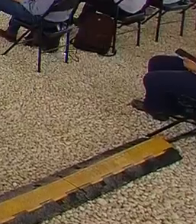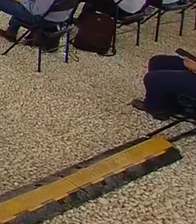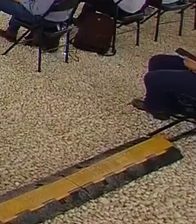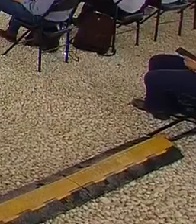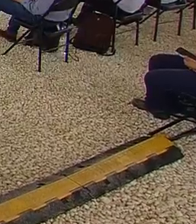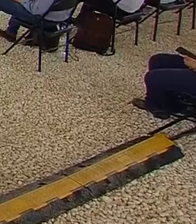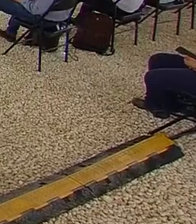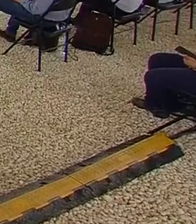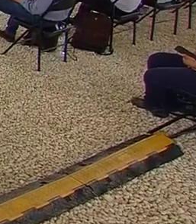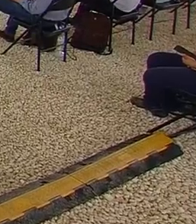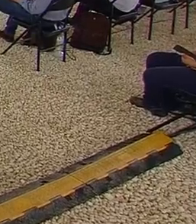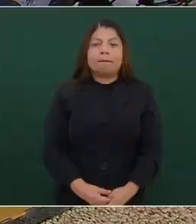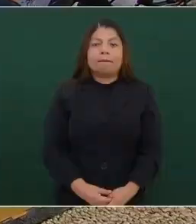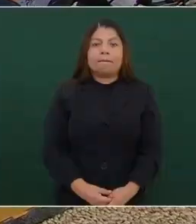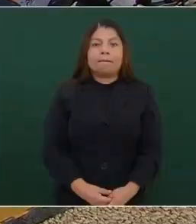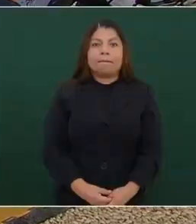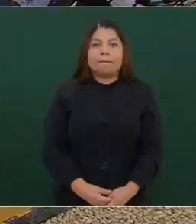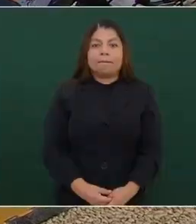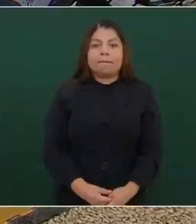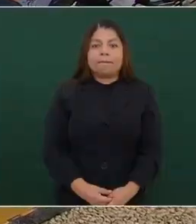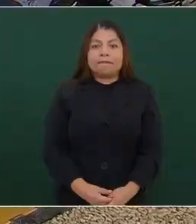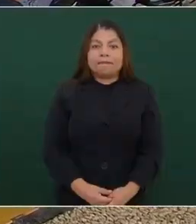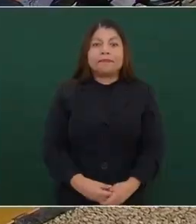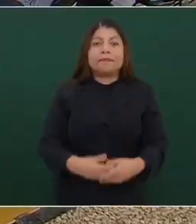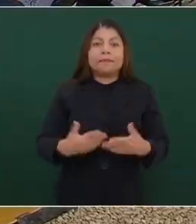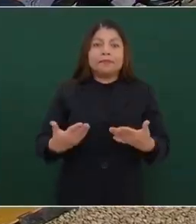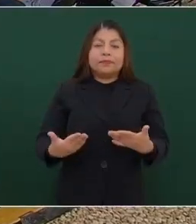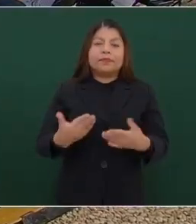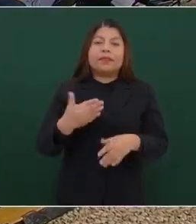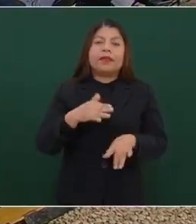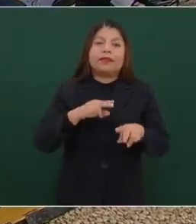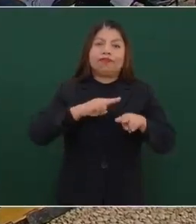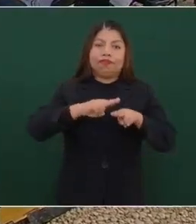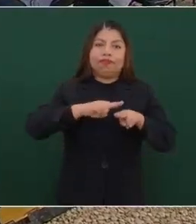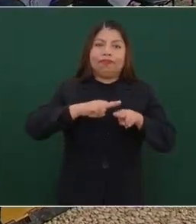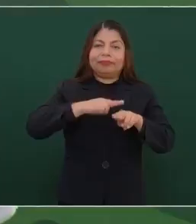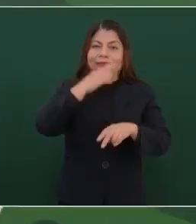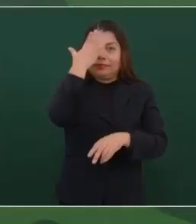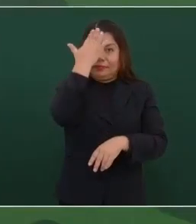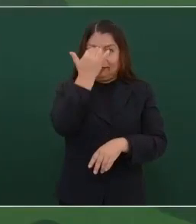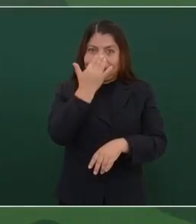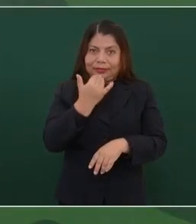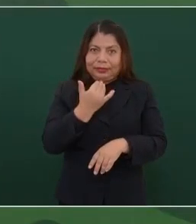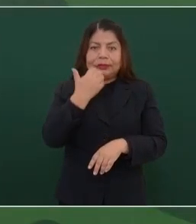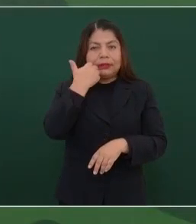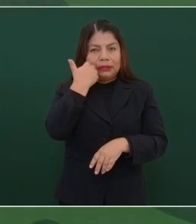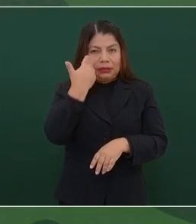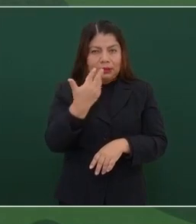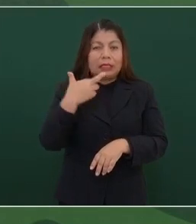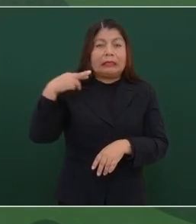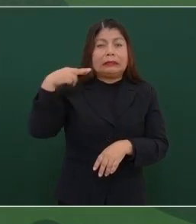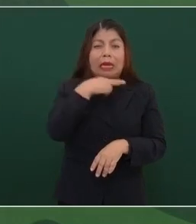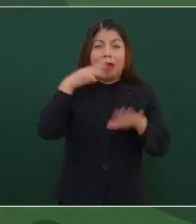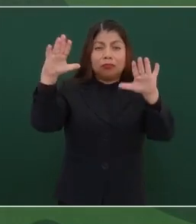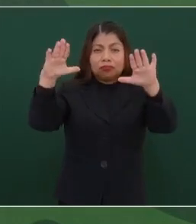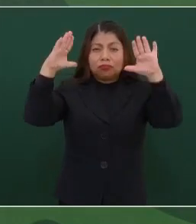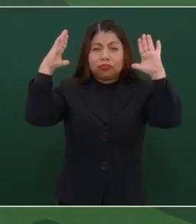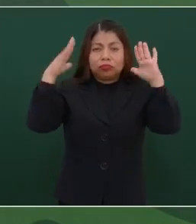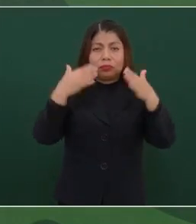eso, tener tiempo para dejarlo operando. Además, van a ir